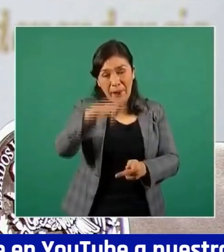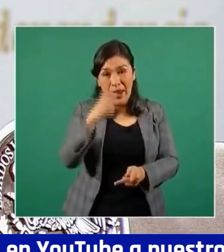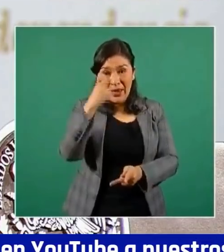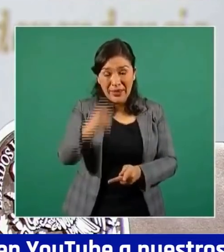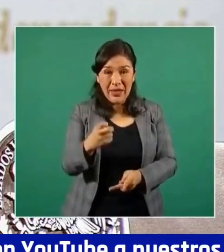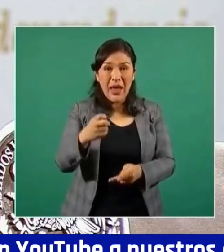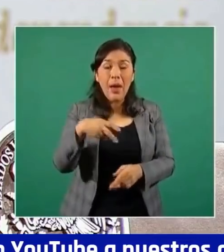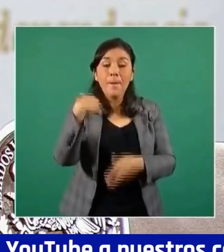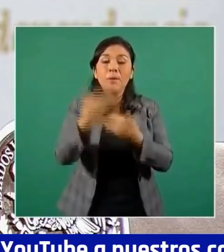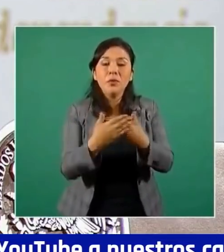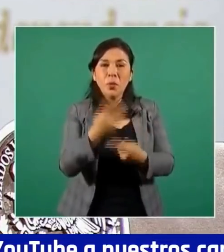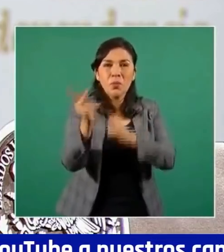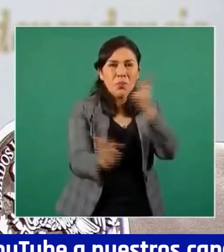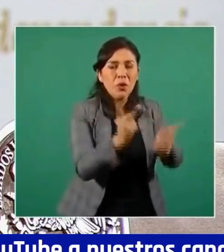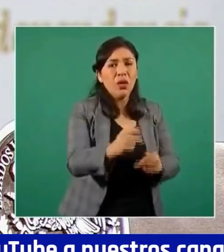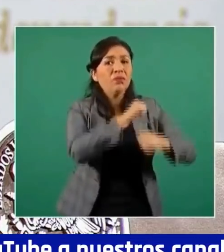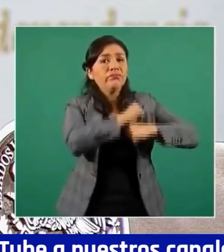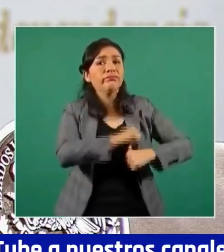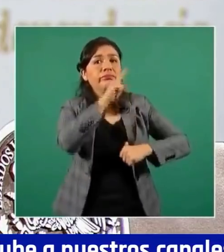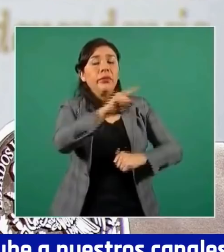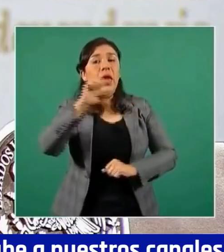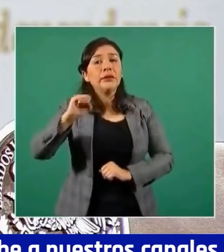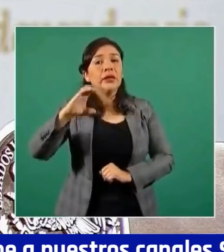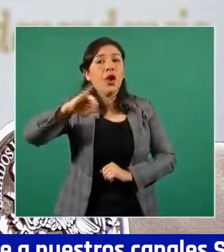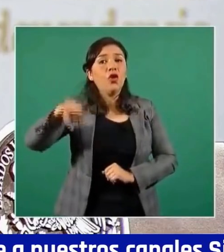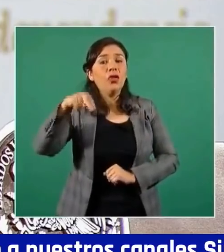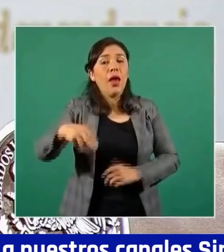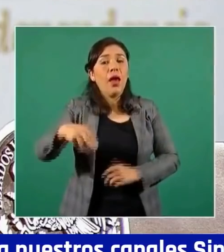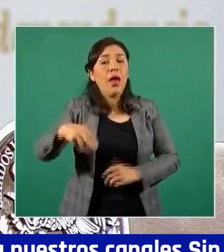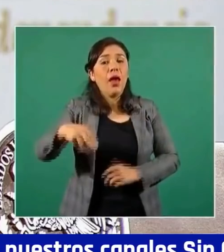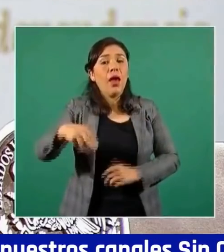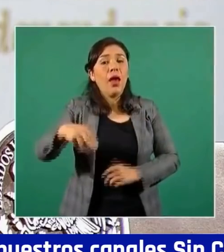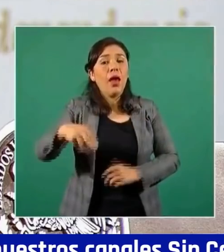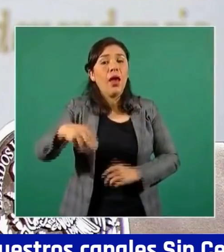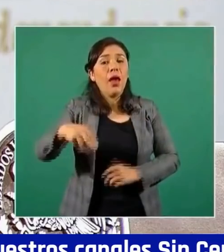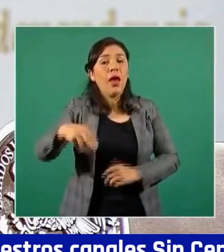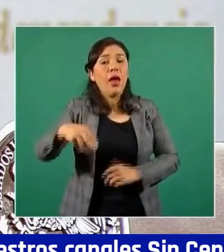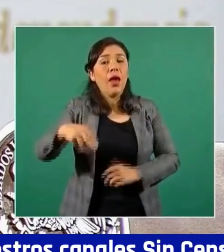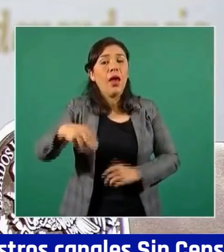consulta corrió a cargo de la Suprema Corte de Justicia de la Nación.